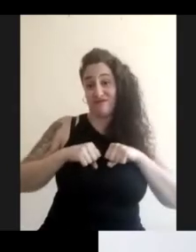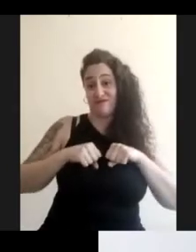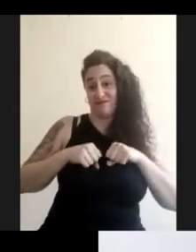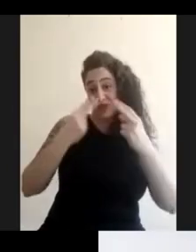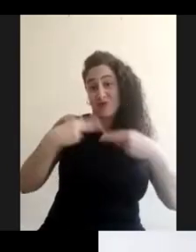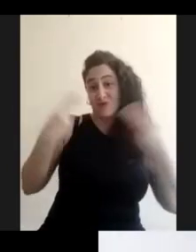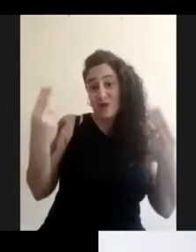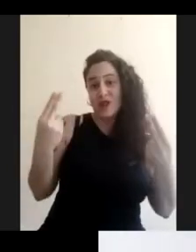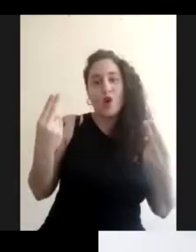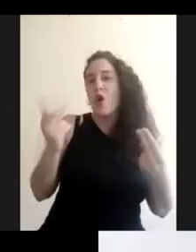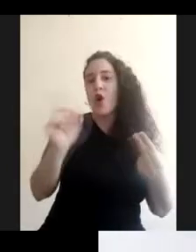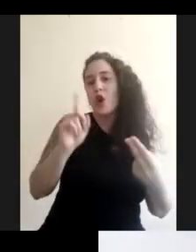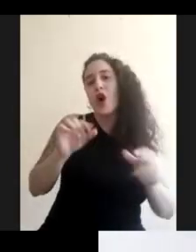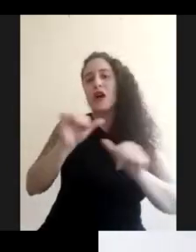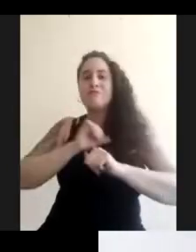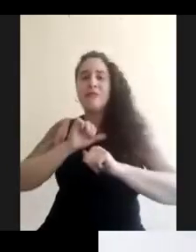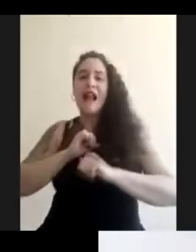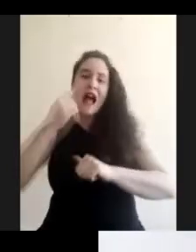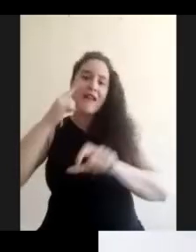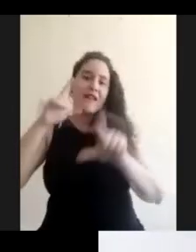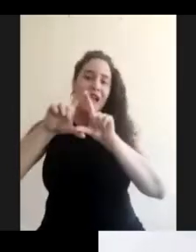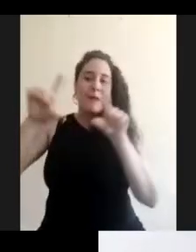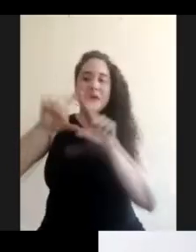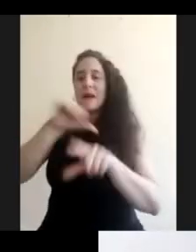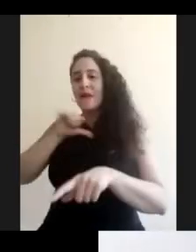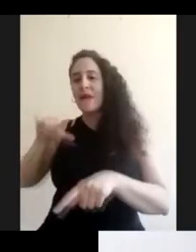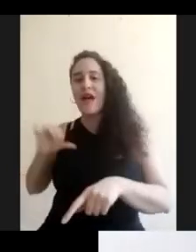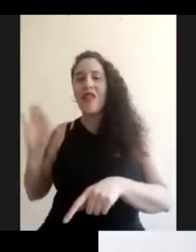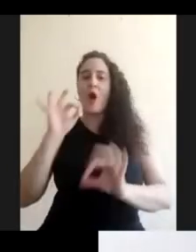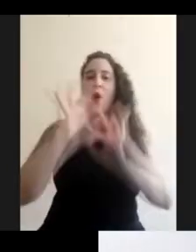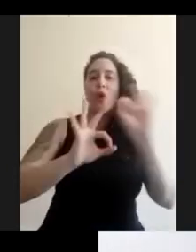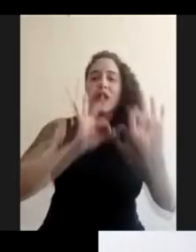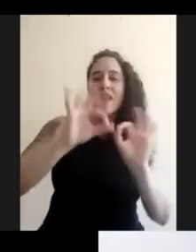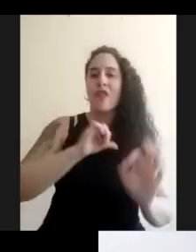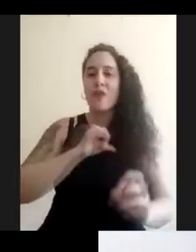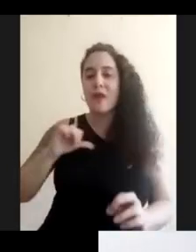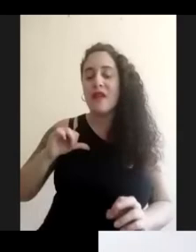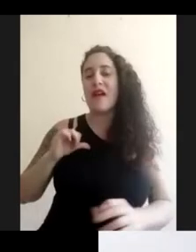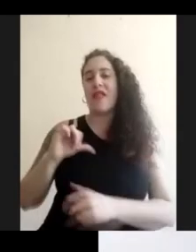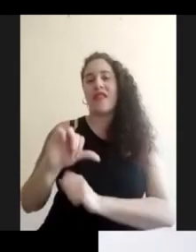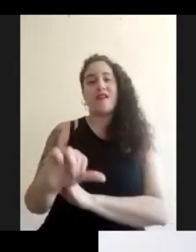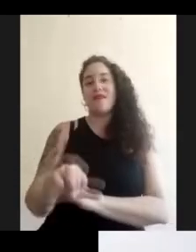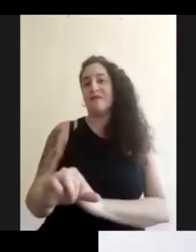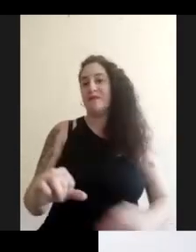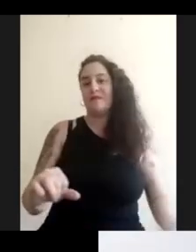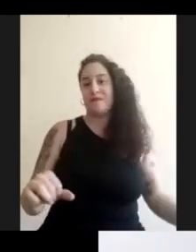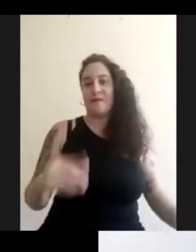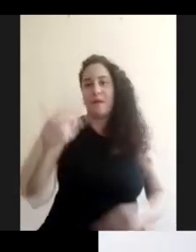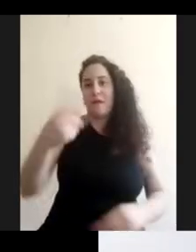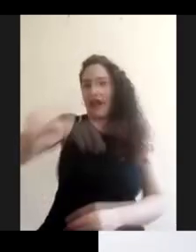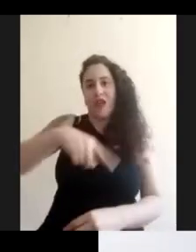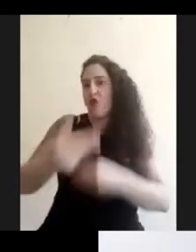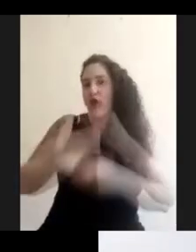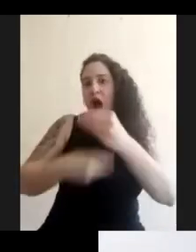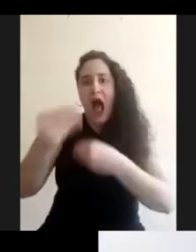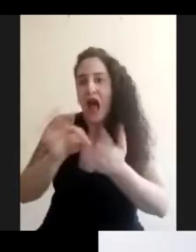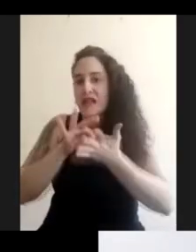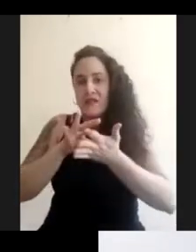de una empresa privada o de una organización privada el hacer o deshacer un